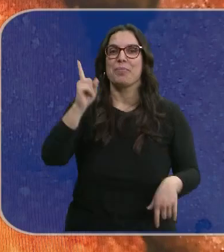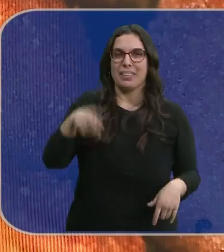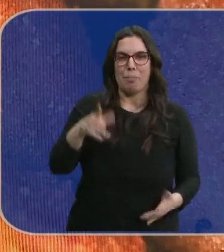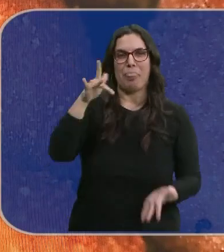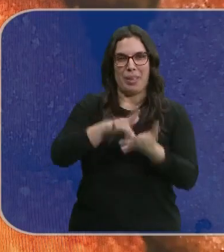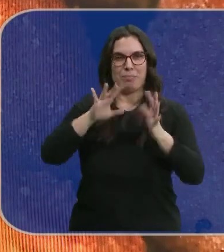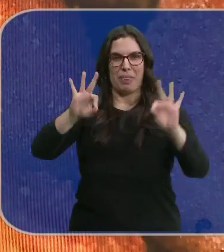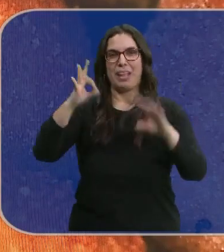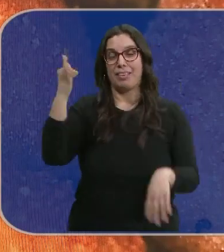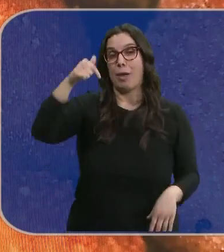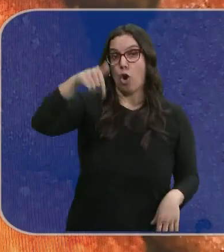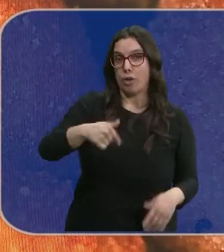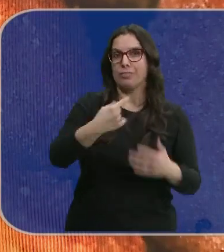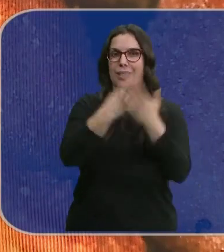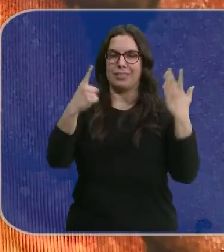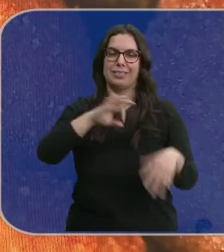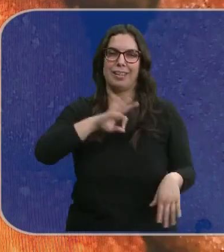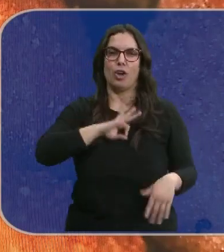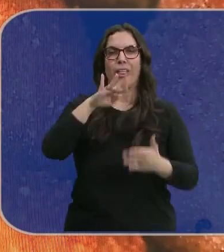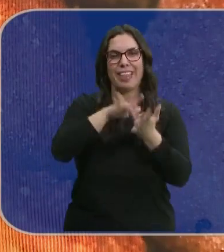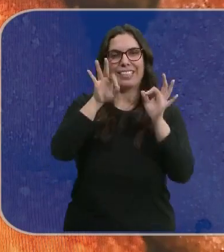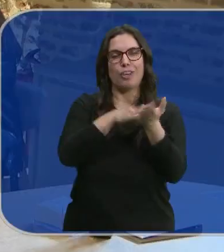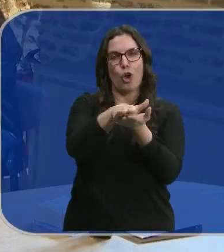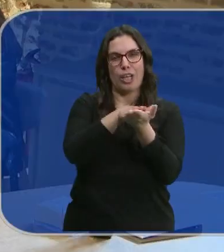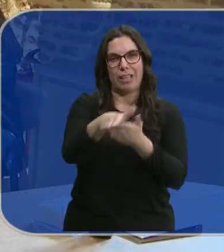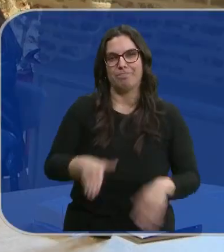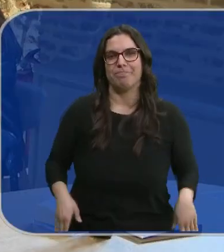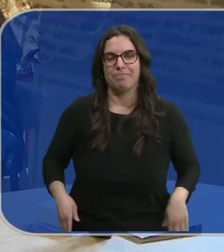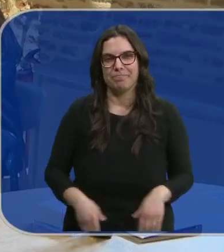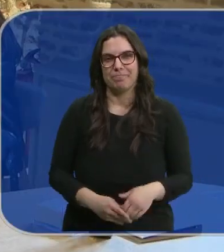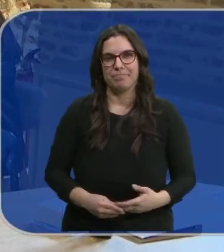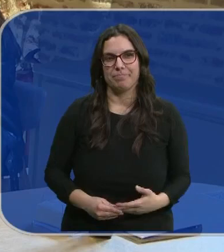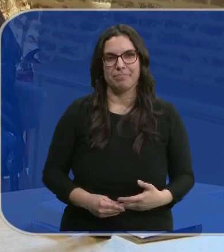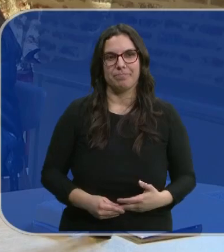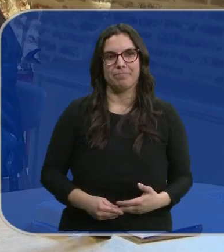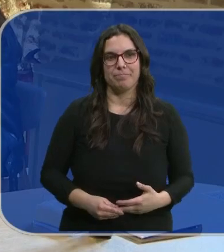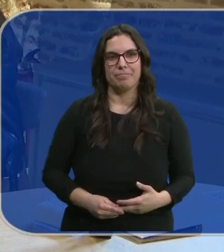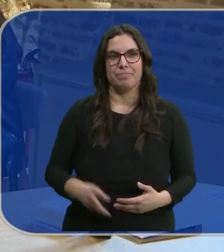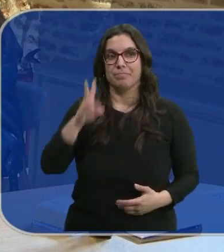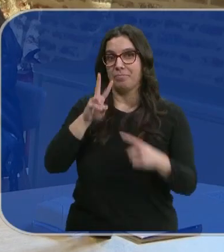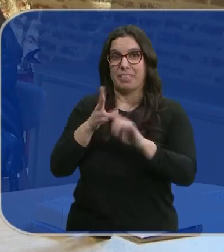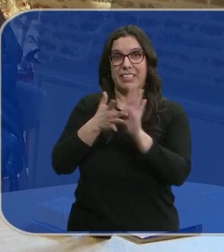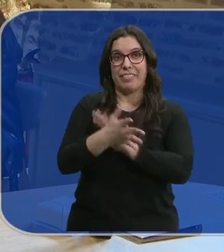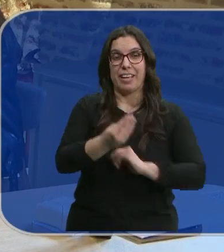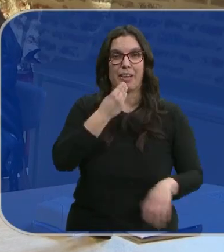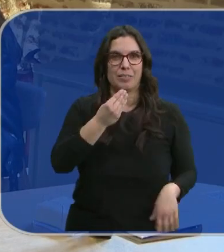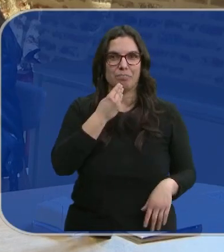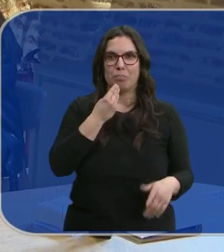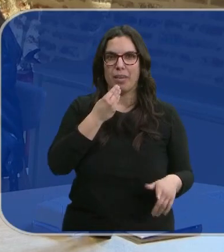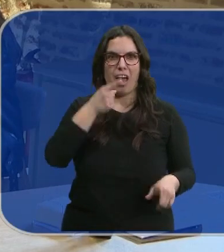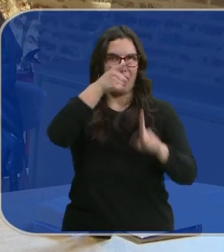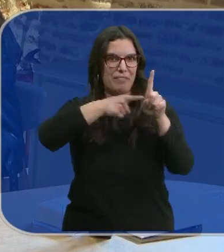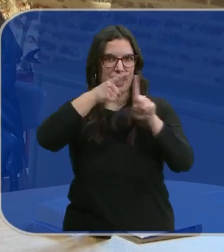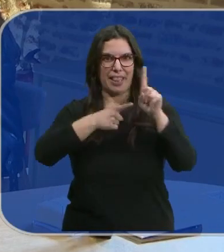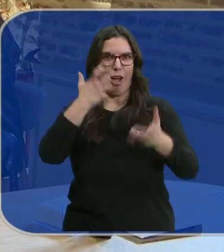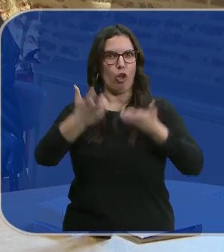tener su propio día. Es hoy, 16 de enero. Miren, se trata de un plato de referencia